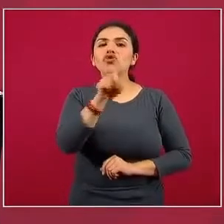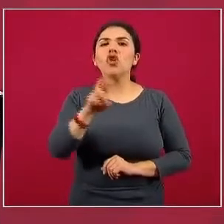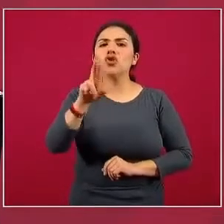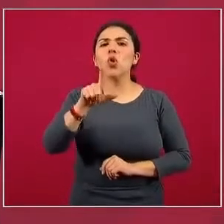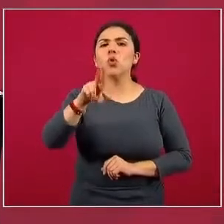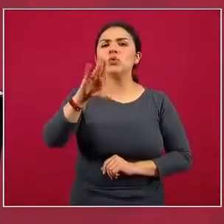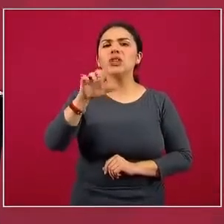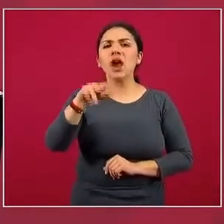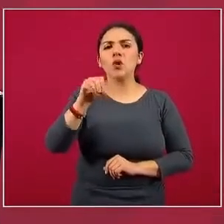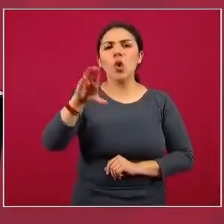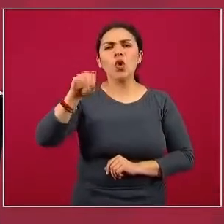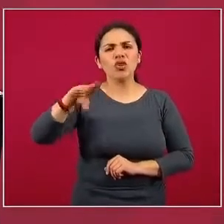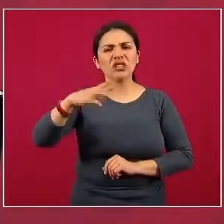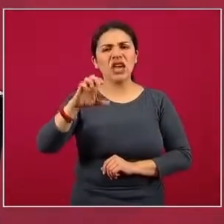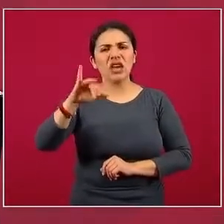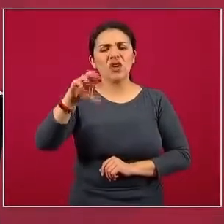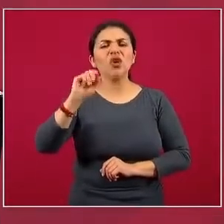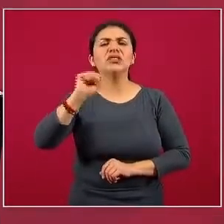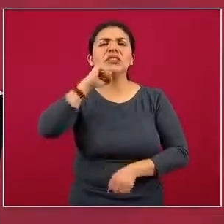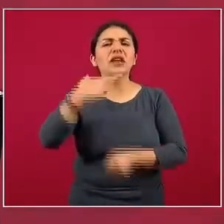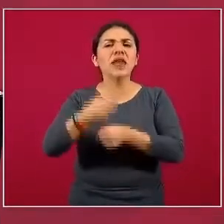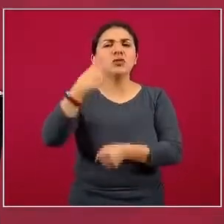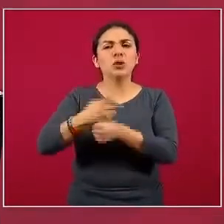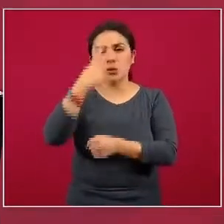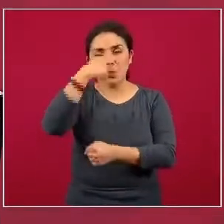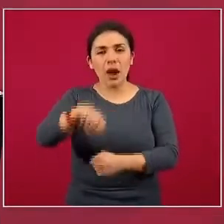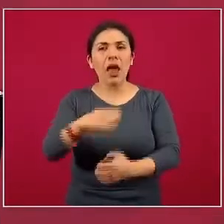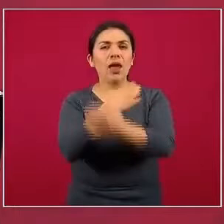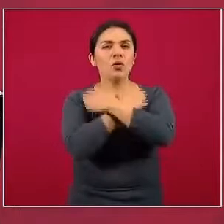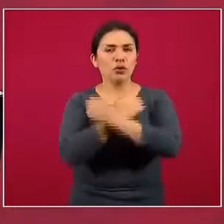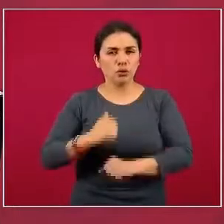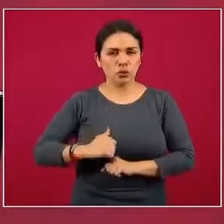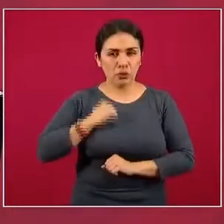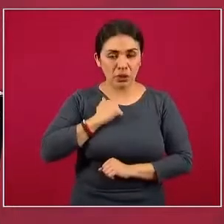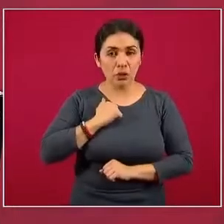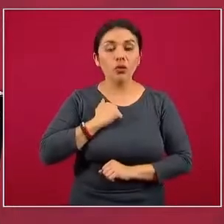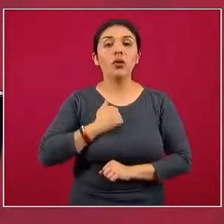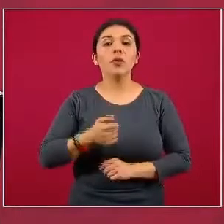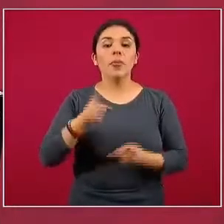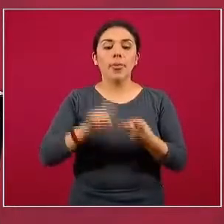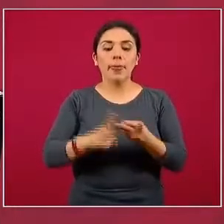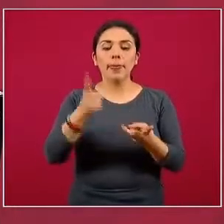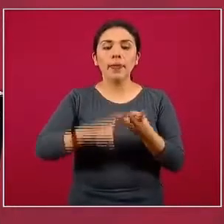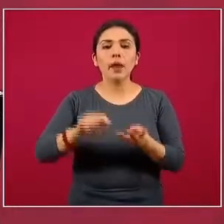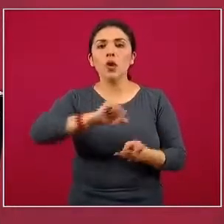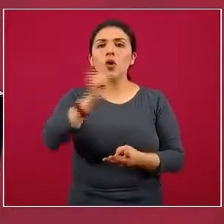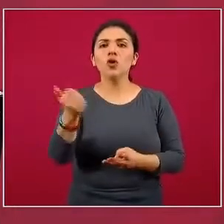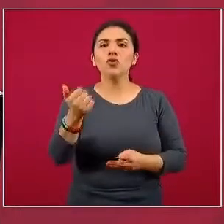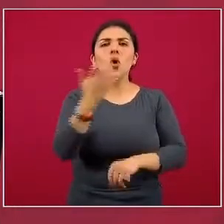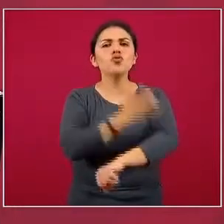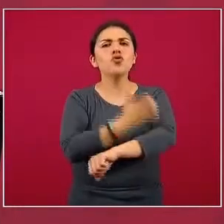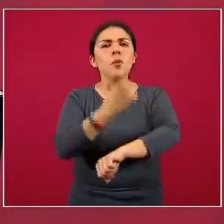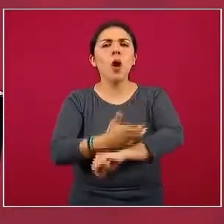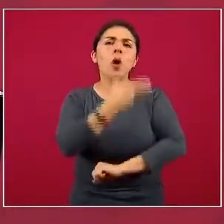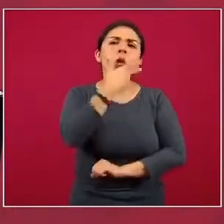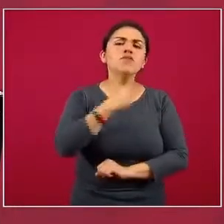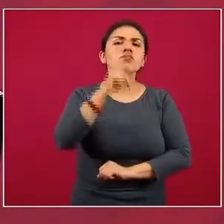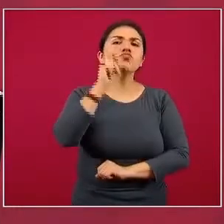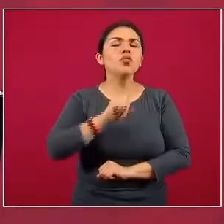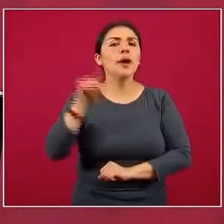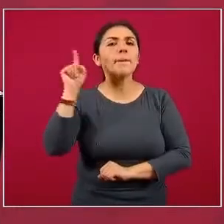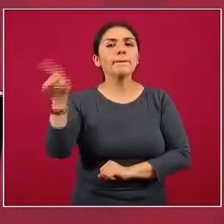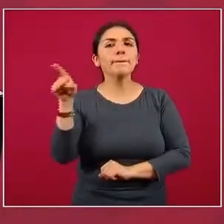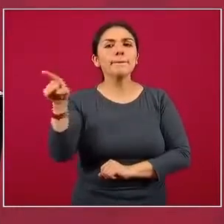Luciano Concheiro Borges, subsecretario de Educación Superior. Participó también nuestros compañeras y compañeros de